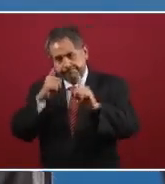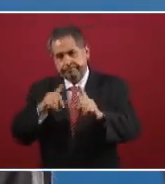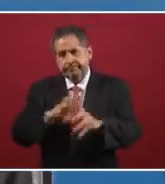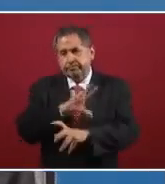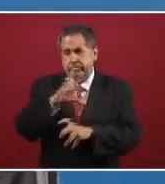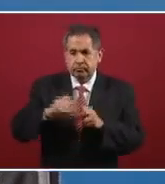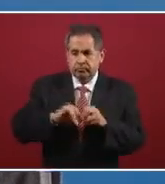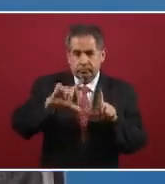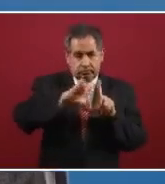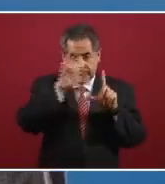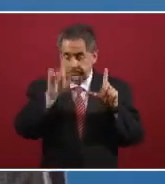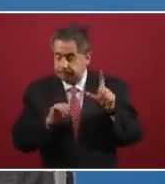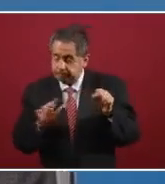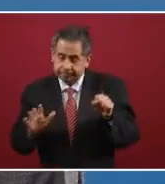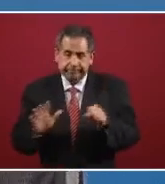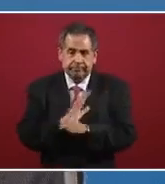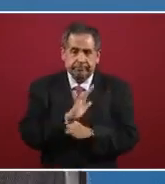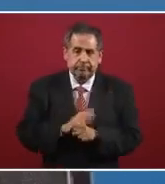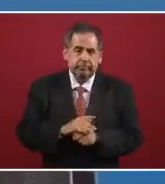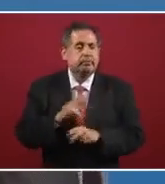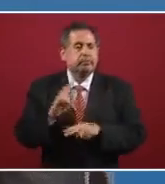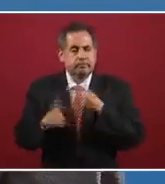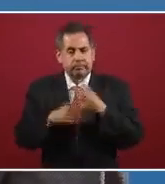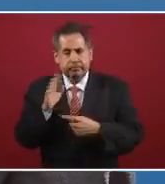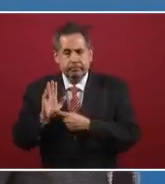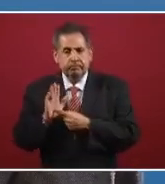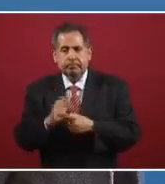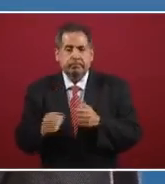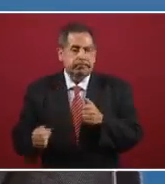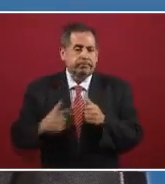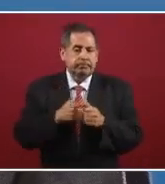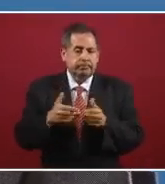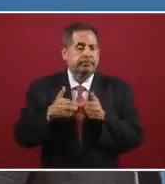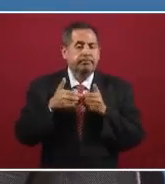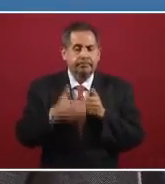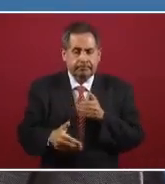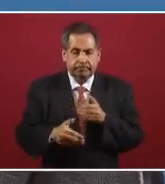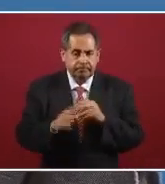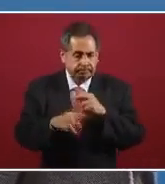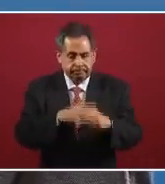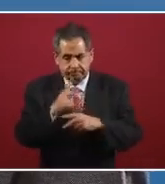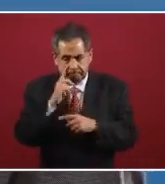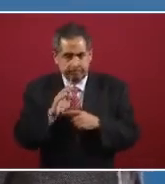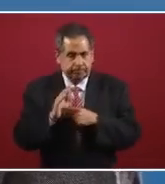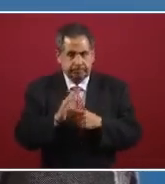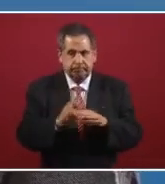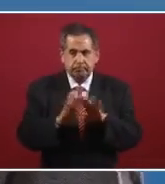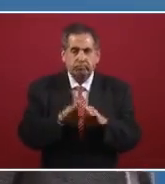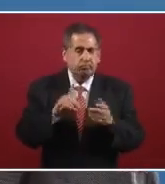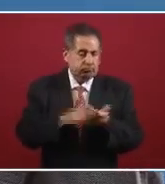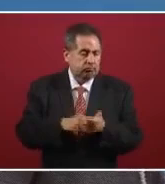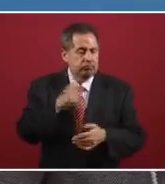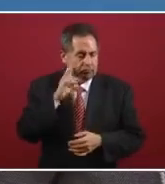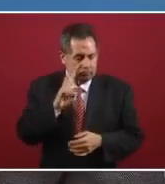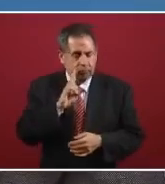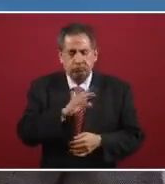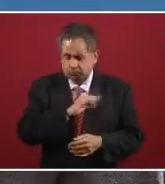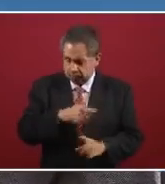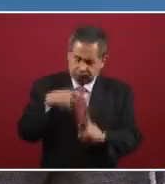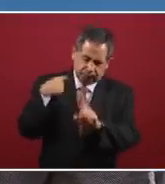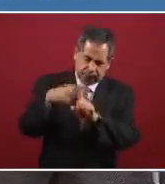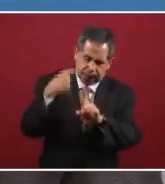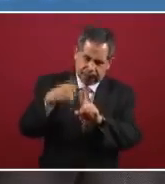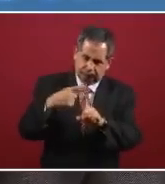carácter nacional, pero vamos a demostrar con un primer modelo de implantación el efecto positivo que tiene